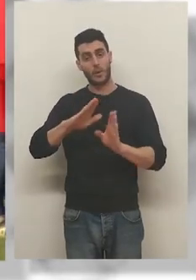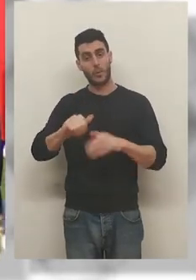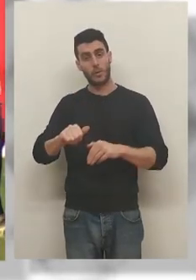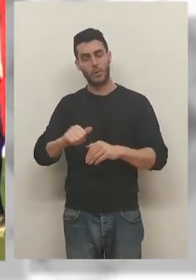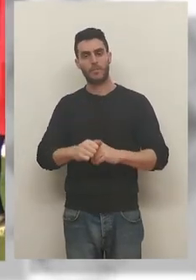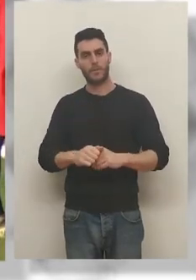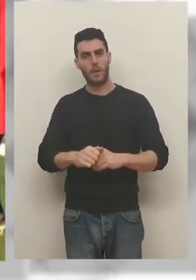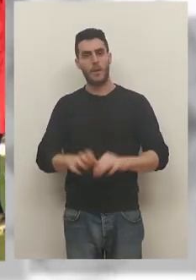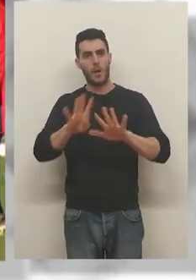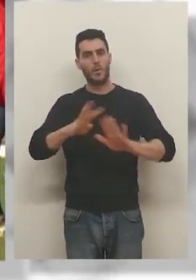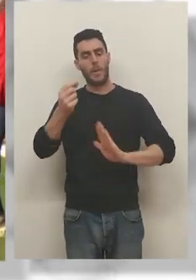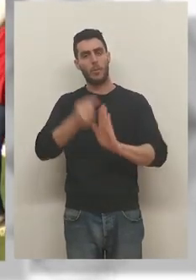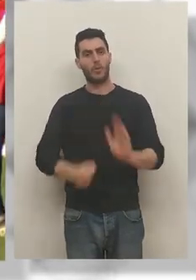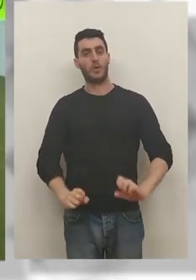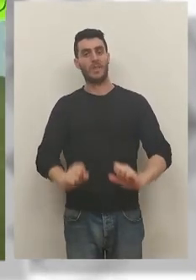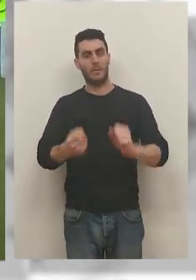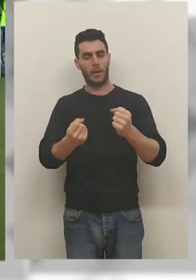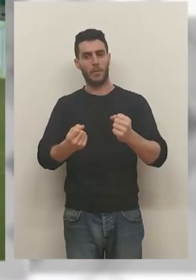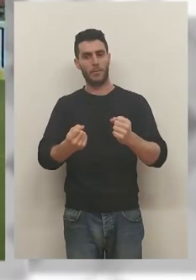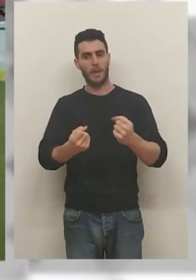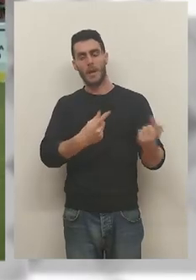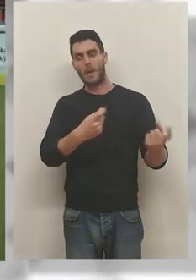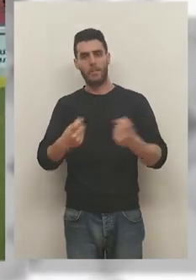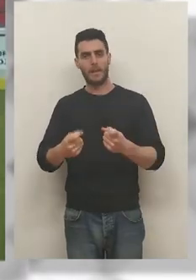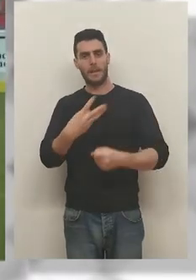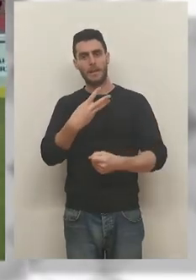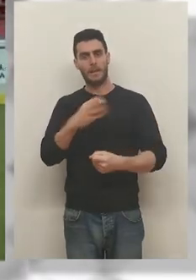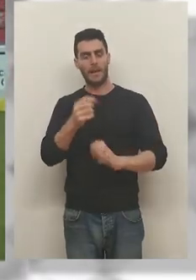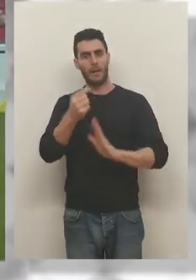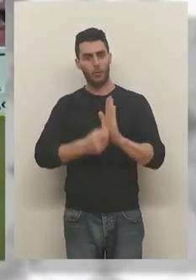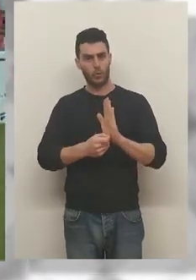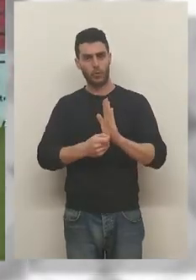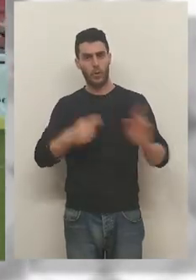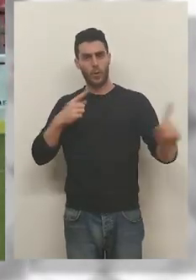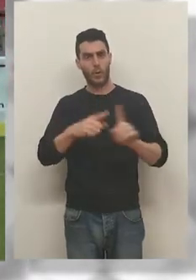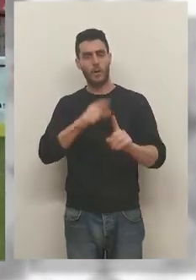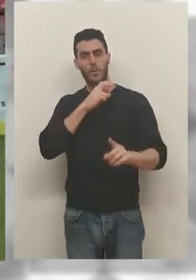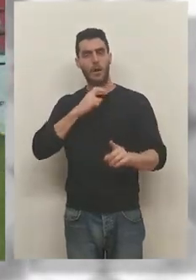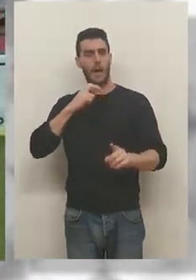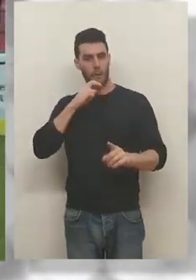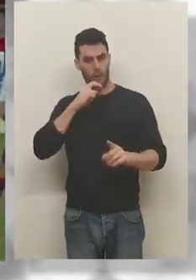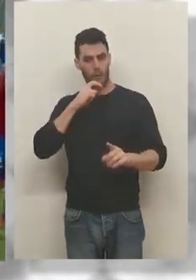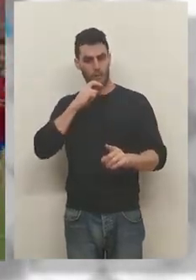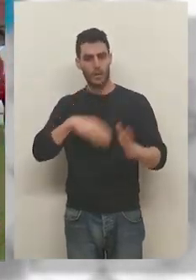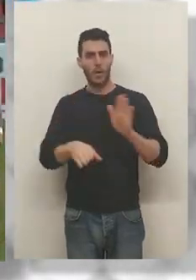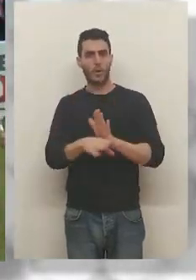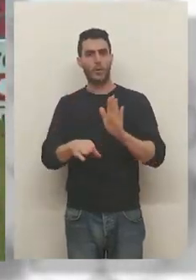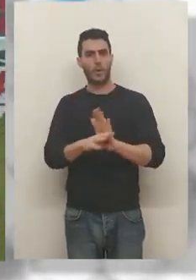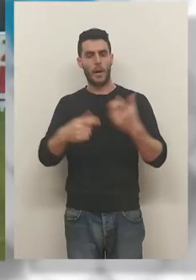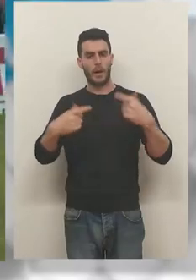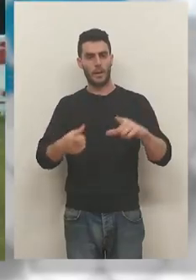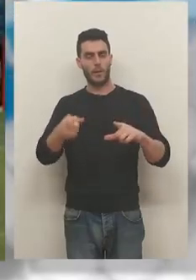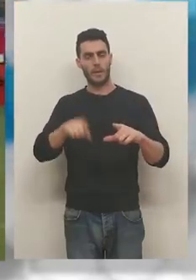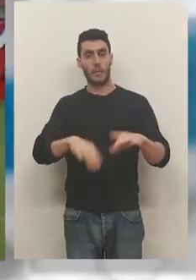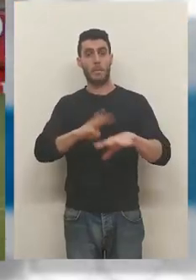son penúltimos y están a 9 puntos de la salvación cuando restan por disputarse 30 puntos el objetivo del calahorra sigue siendo mantener